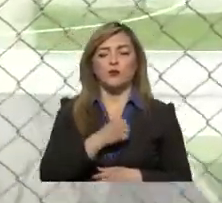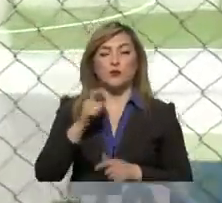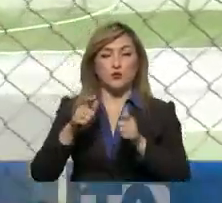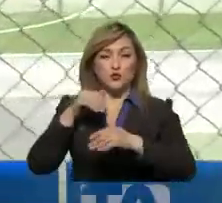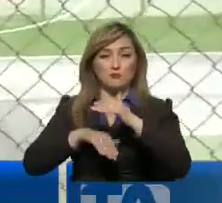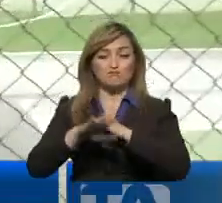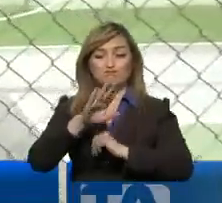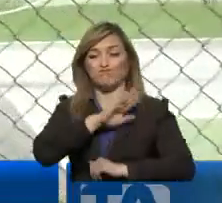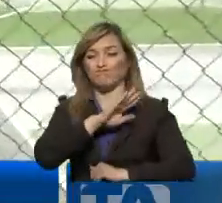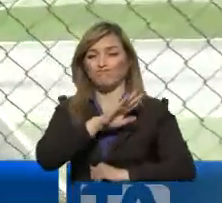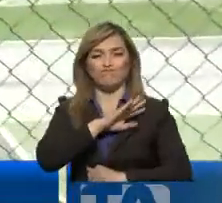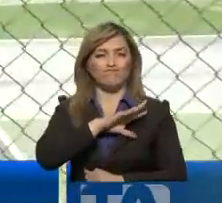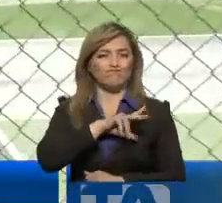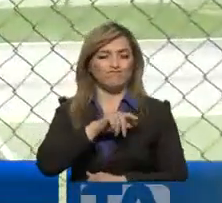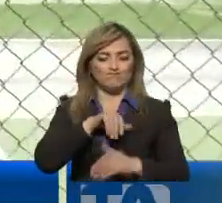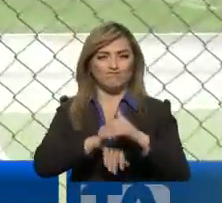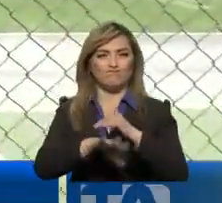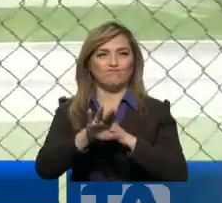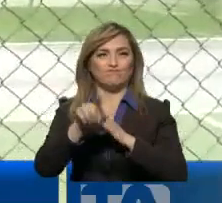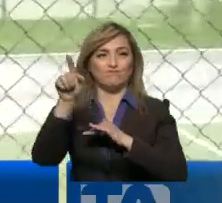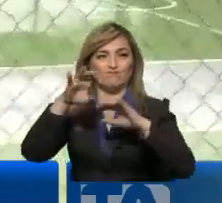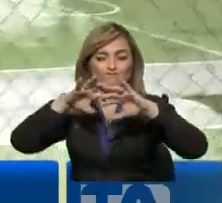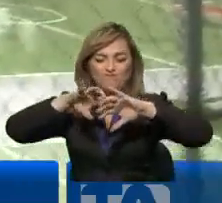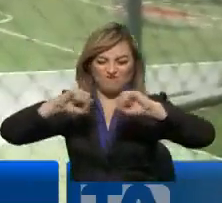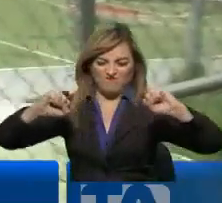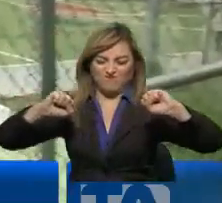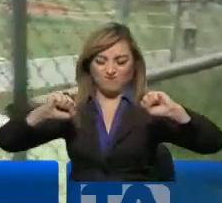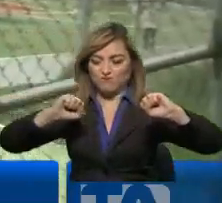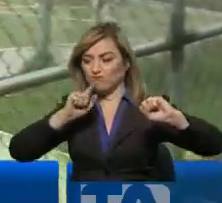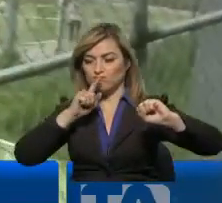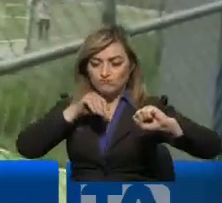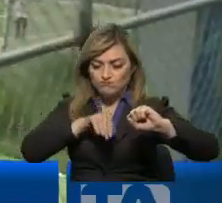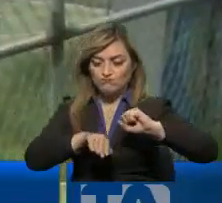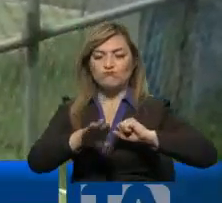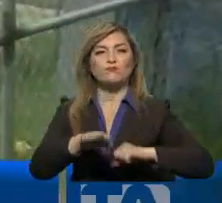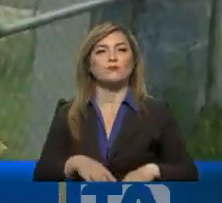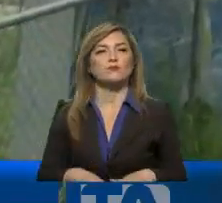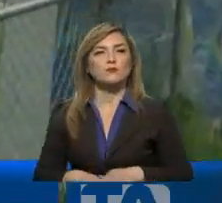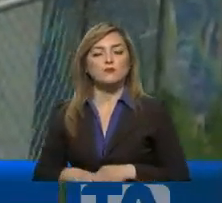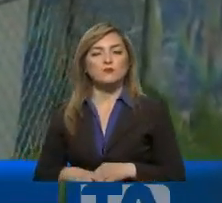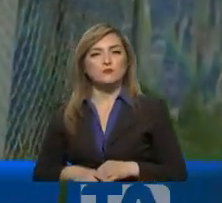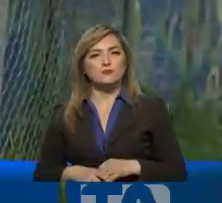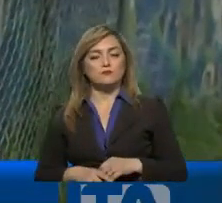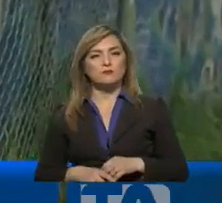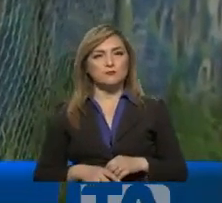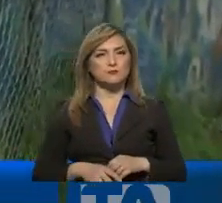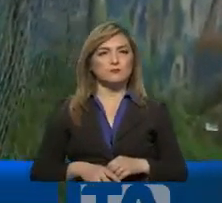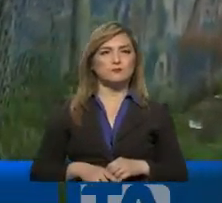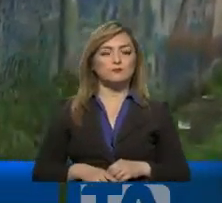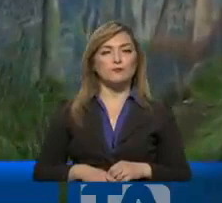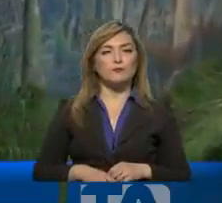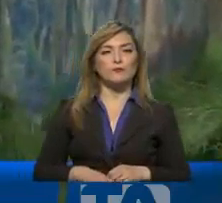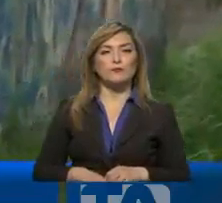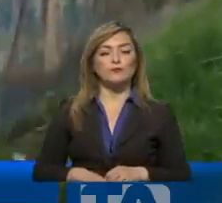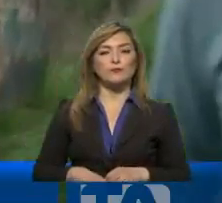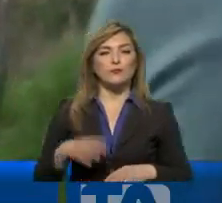sector, en las cuales han roto las mallas, dañando la estructura del parque, y las cuales hoy en día se ha convertido nuevamente, ya